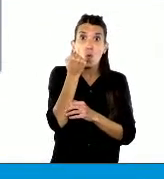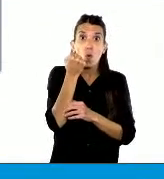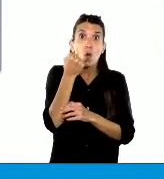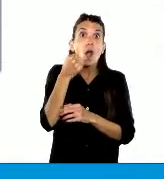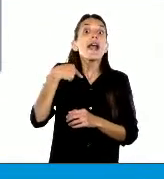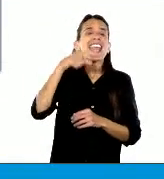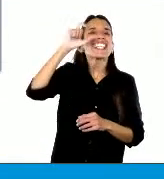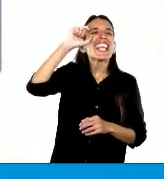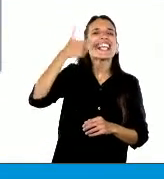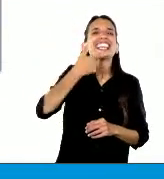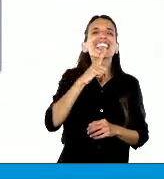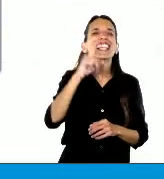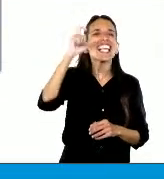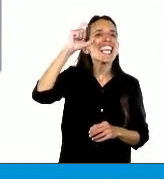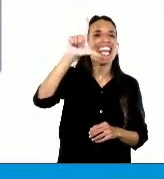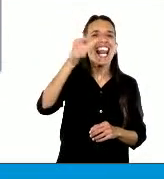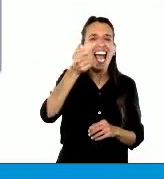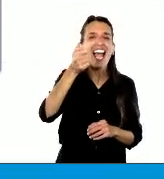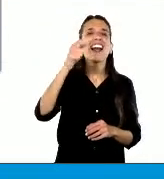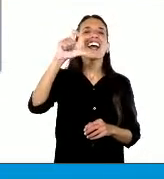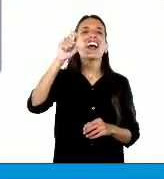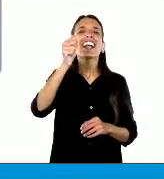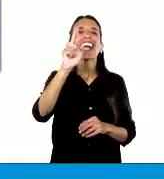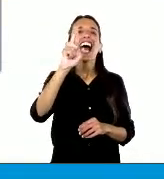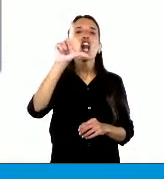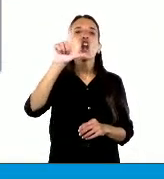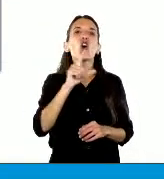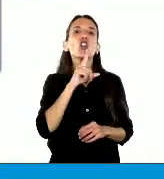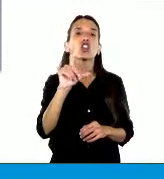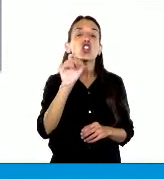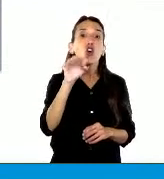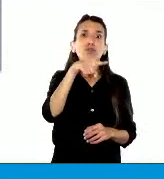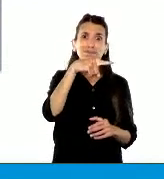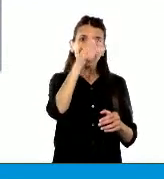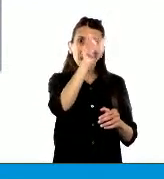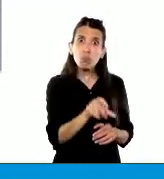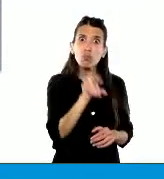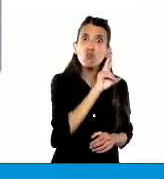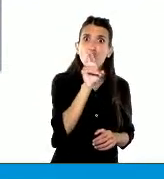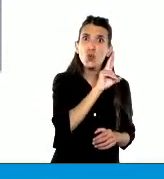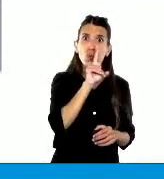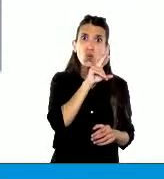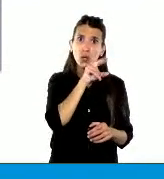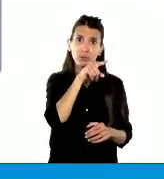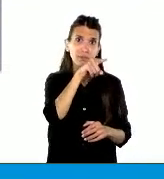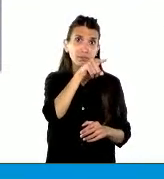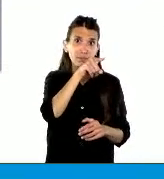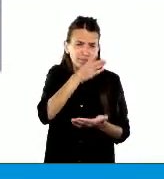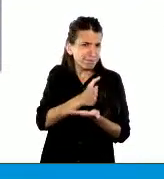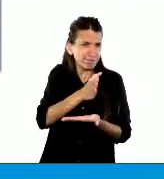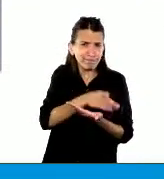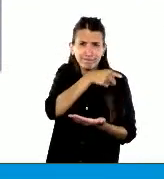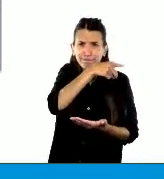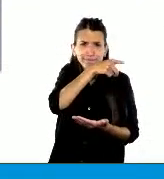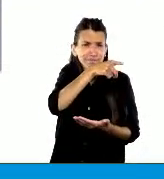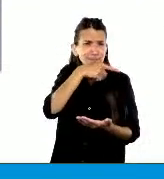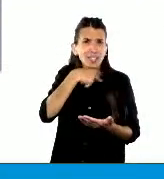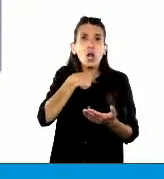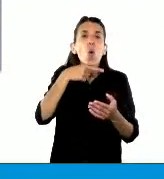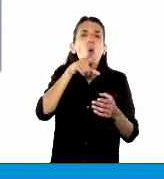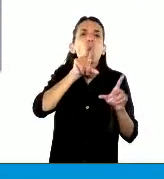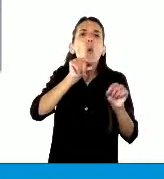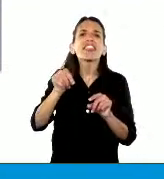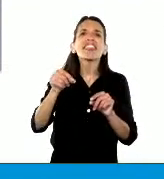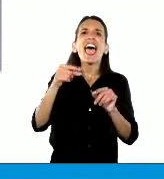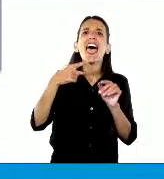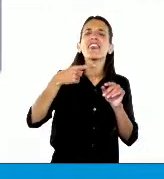Carlotto. Vimos hace muy poco otra cosa terriblemente macabra, que fue que se utilizaban cuentas de Twitter